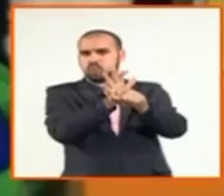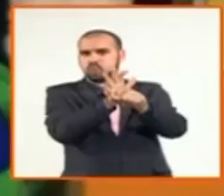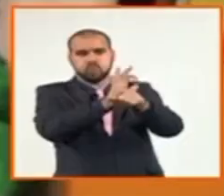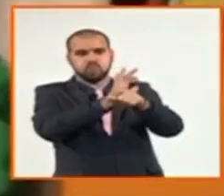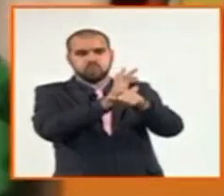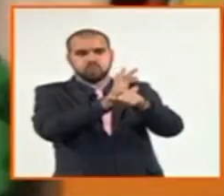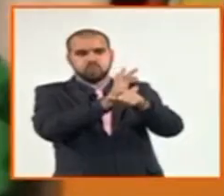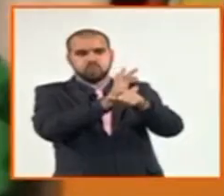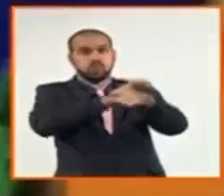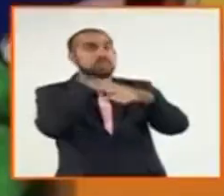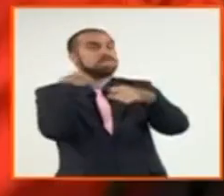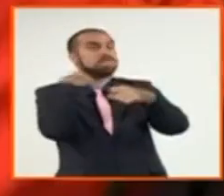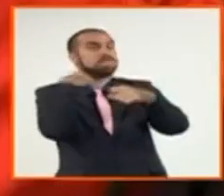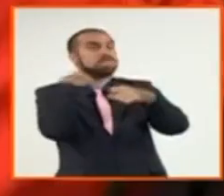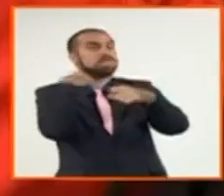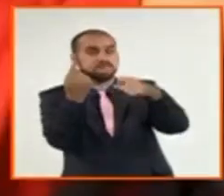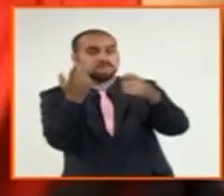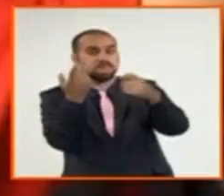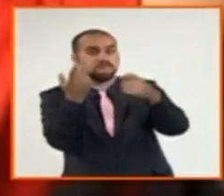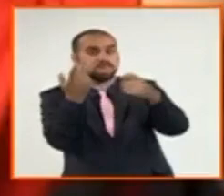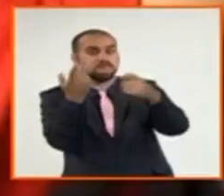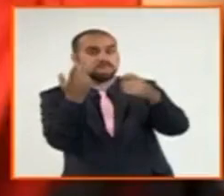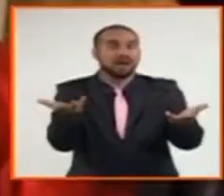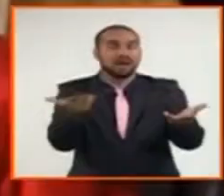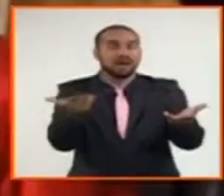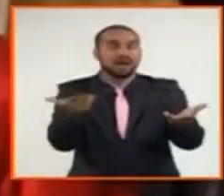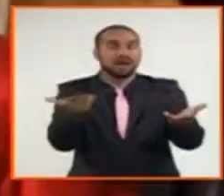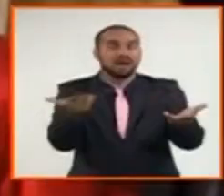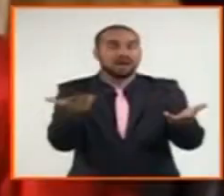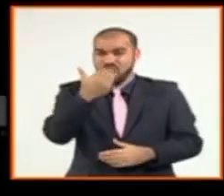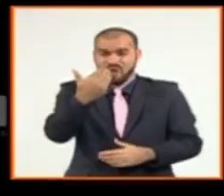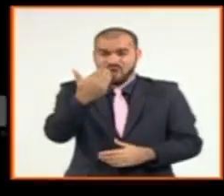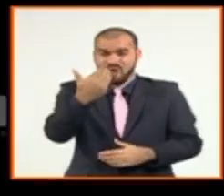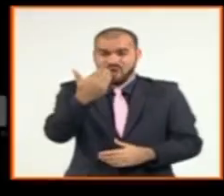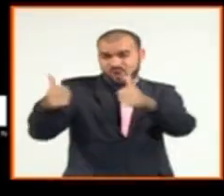¡Se fue! ¡Qué jonronazo!